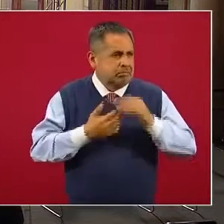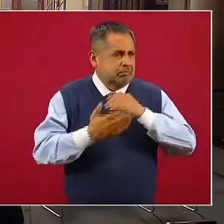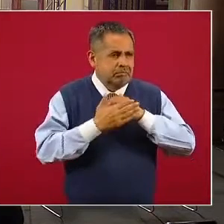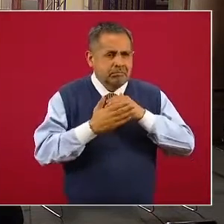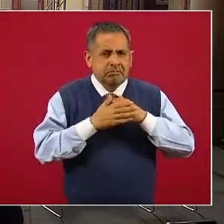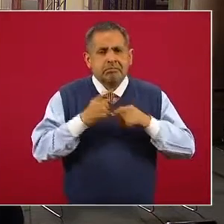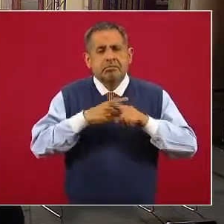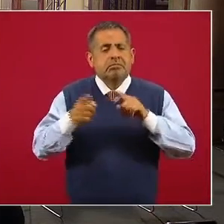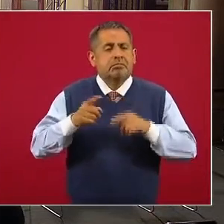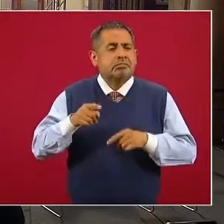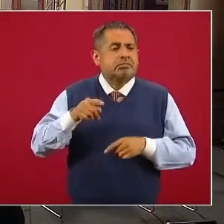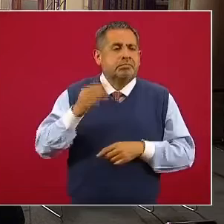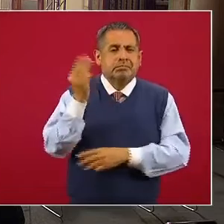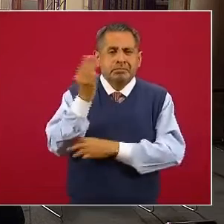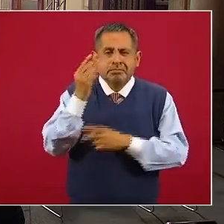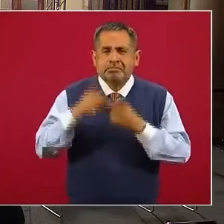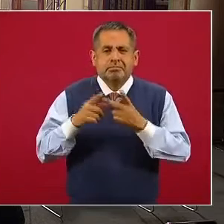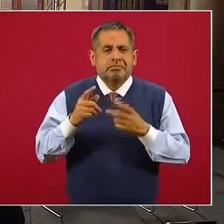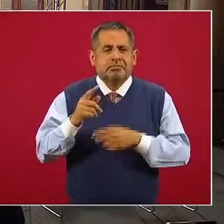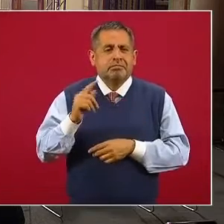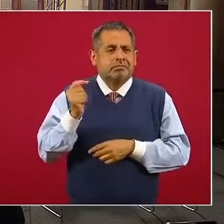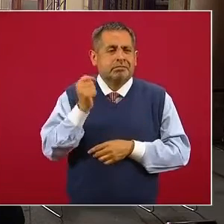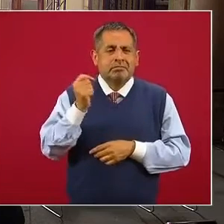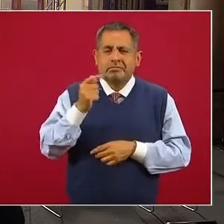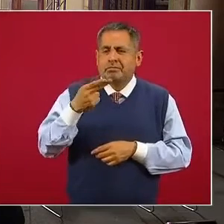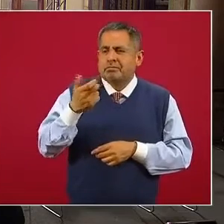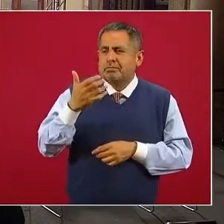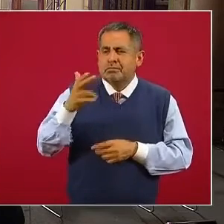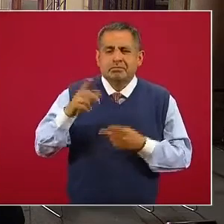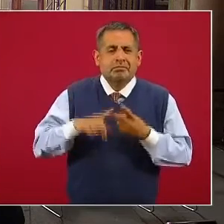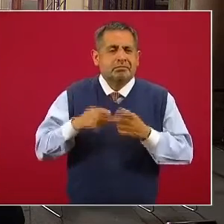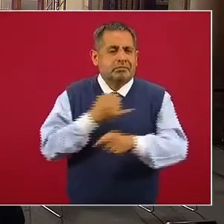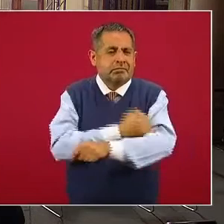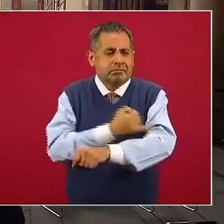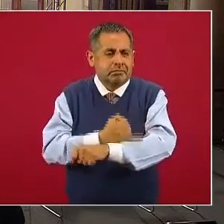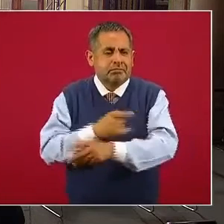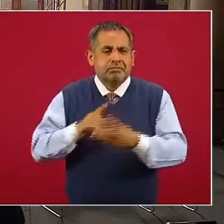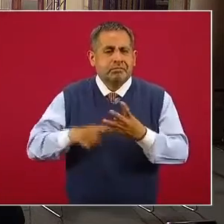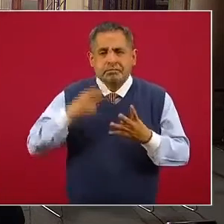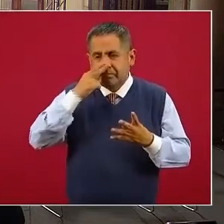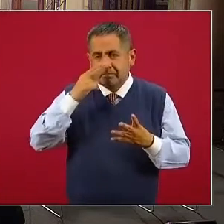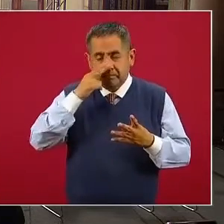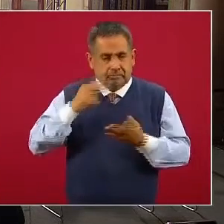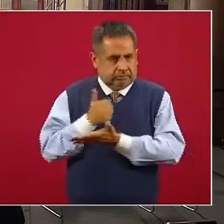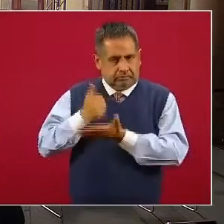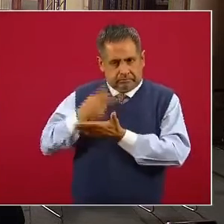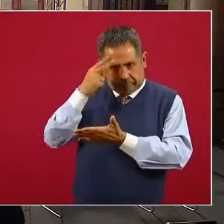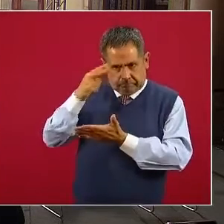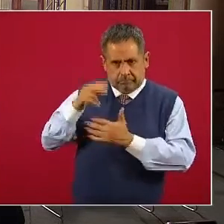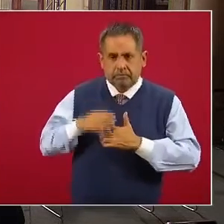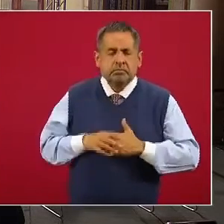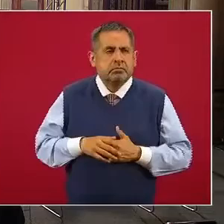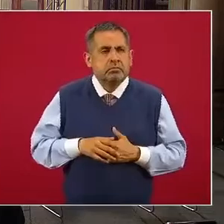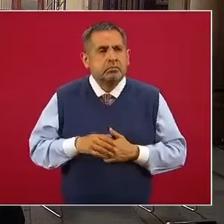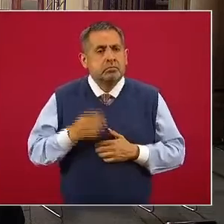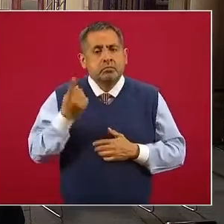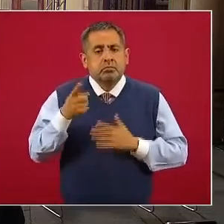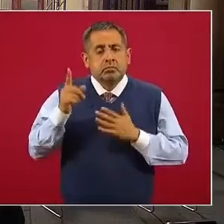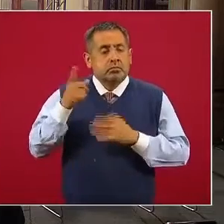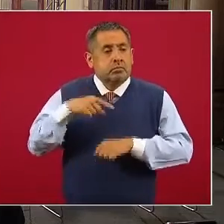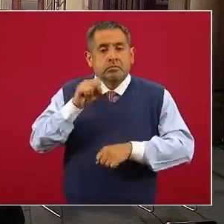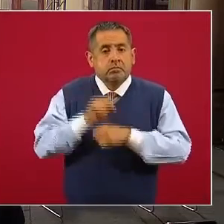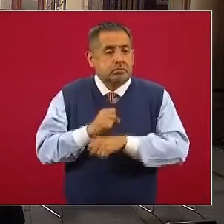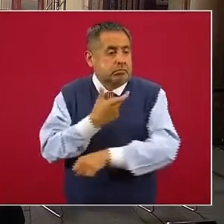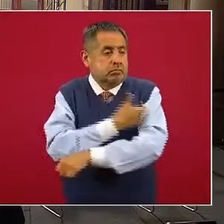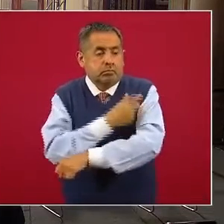las alcaldías de Milpalta, Tláhuac, Iztapalapa, parte de Nesa, tienen más de una semana que no tienen la vacuna. O